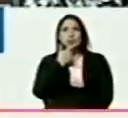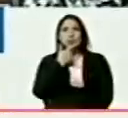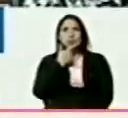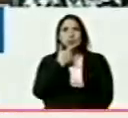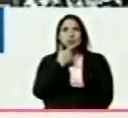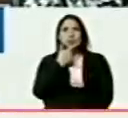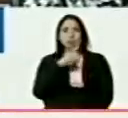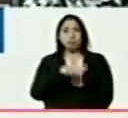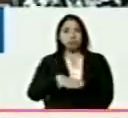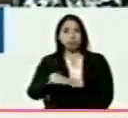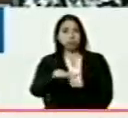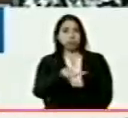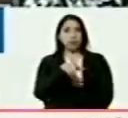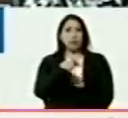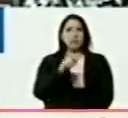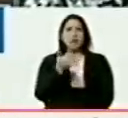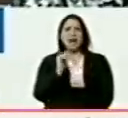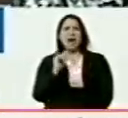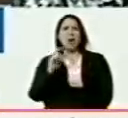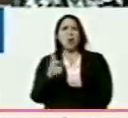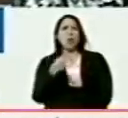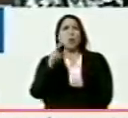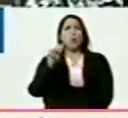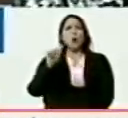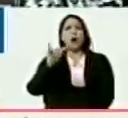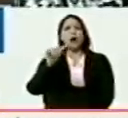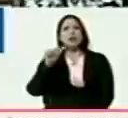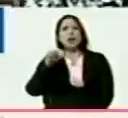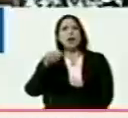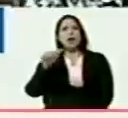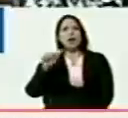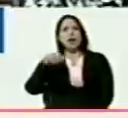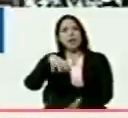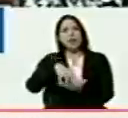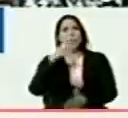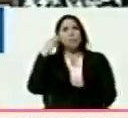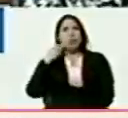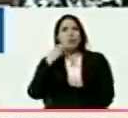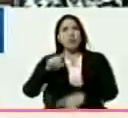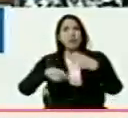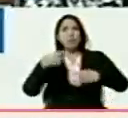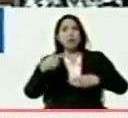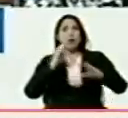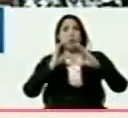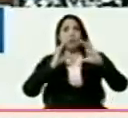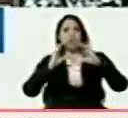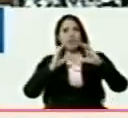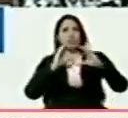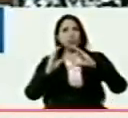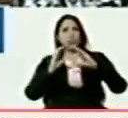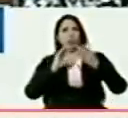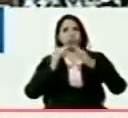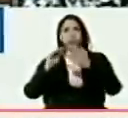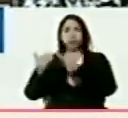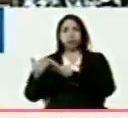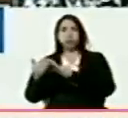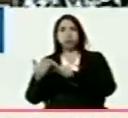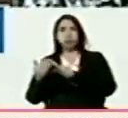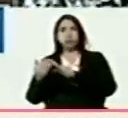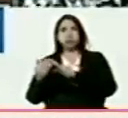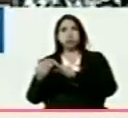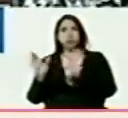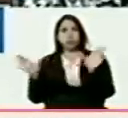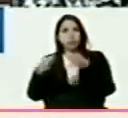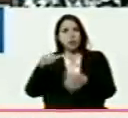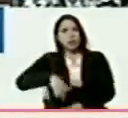escenario allá en Guayana, Bolívar, y luego los medios comunitarios y alternativos, nos reunimos